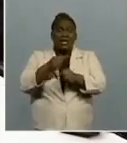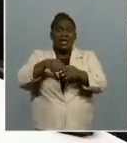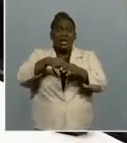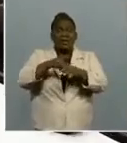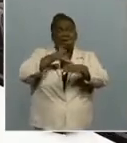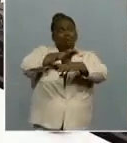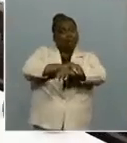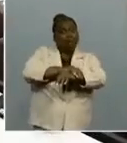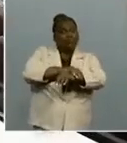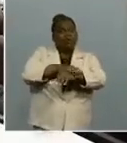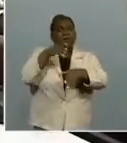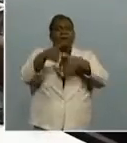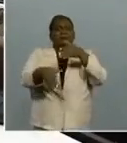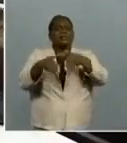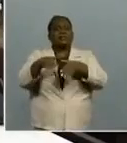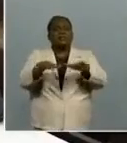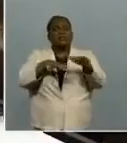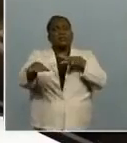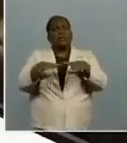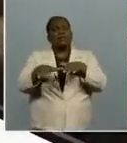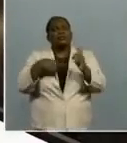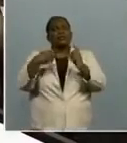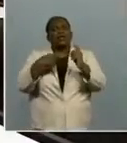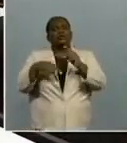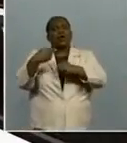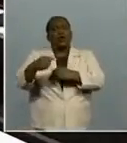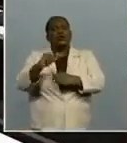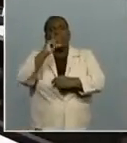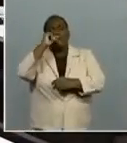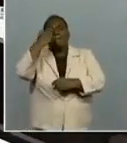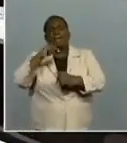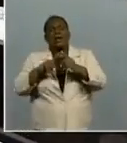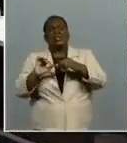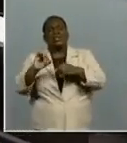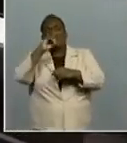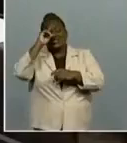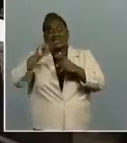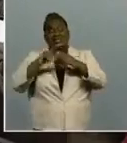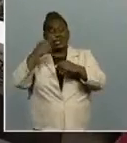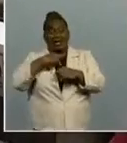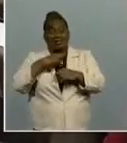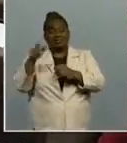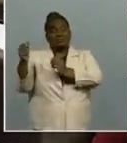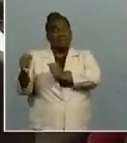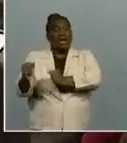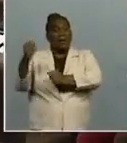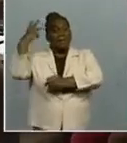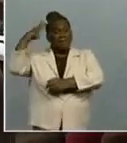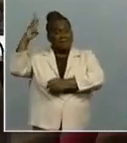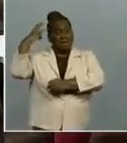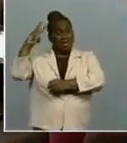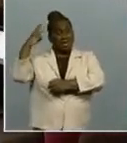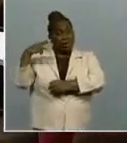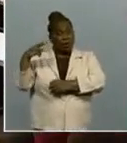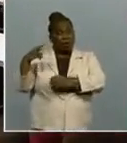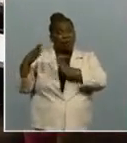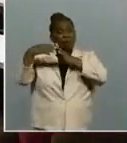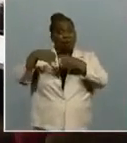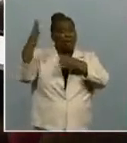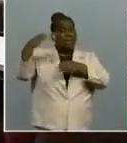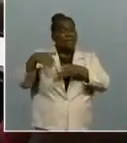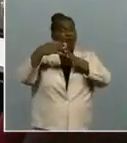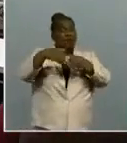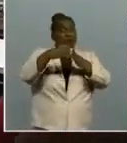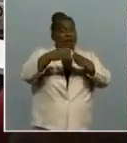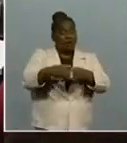participó en la preparación de la lucha contra la tiranía de batista durante el exilio amigo desembarcó en el granma se